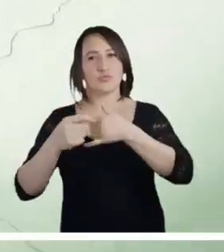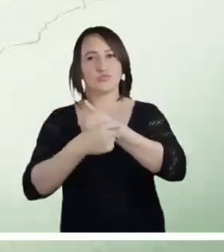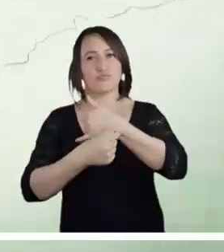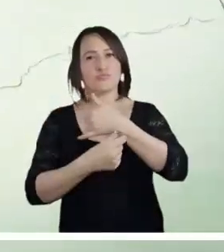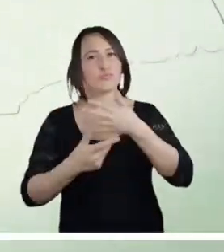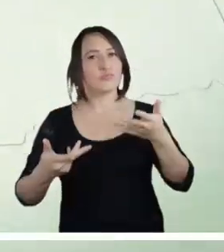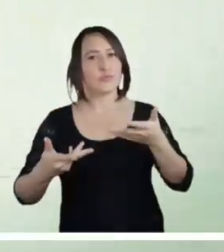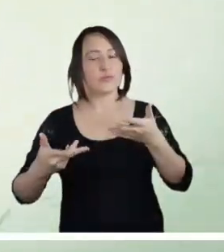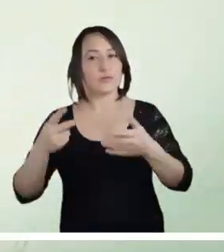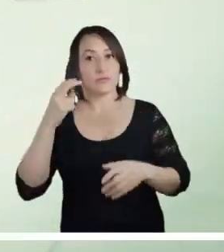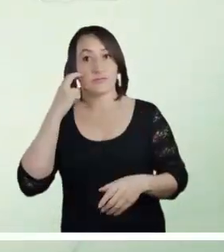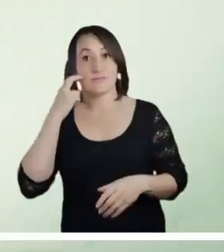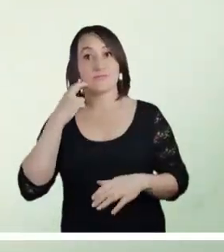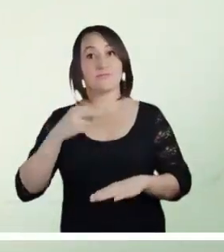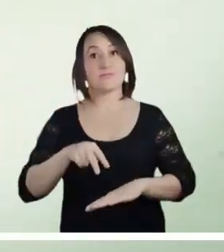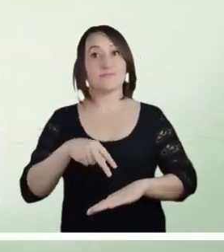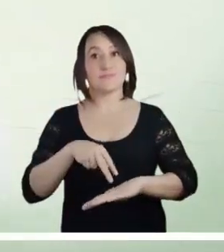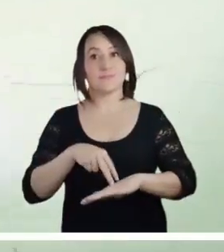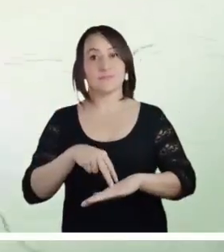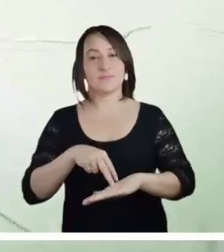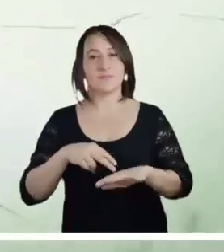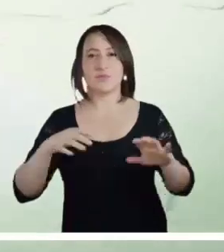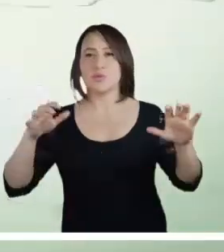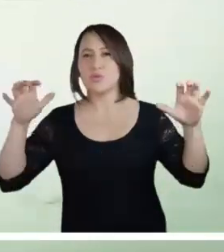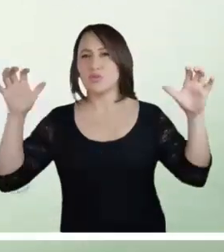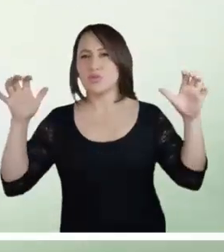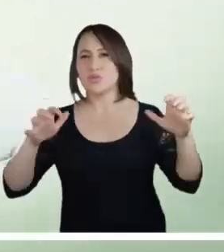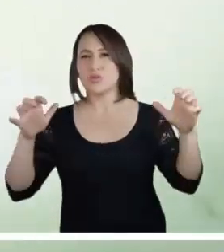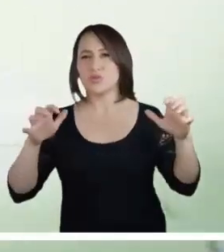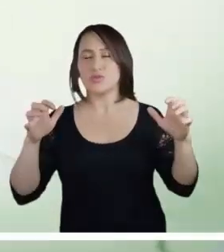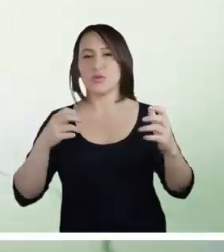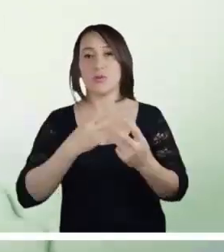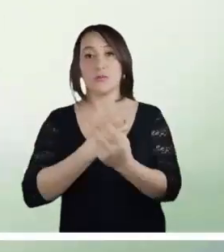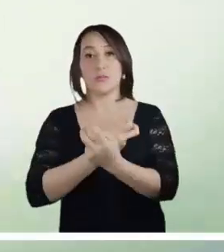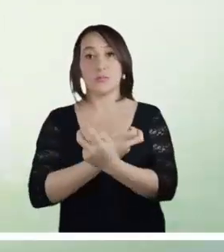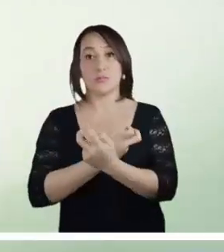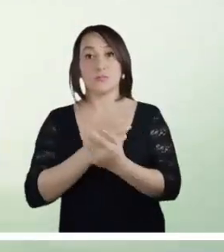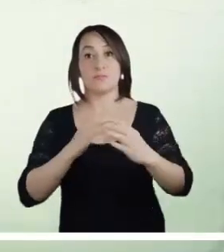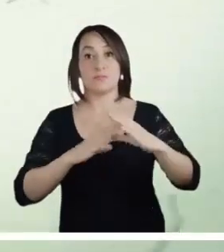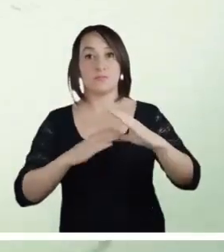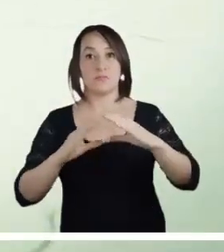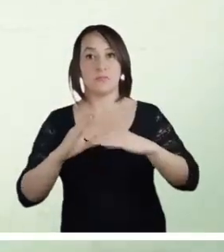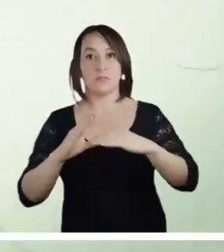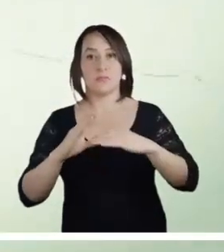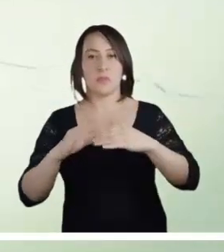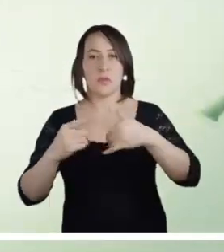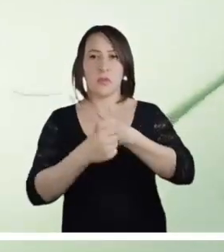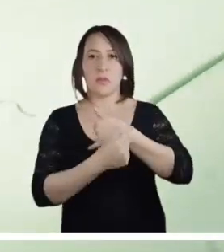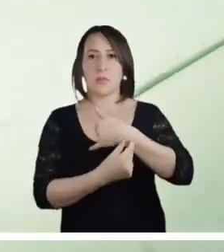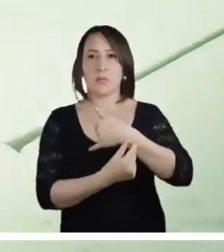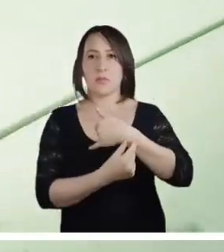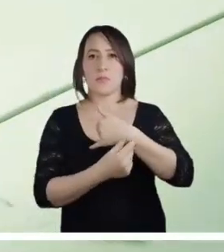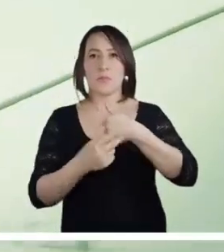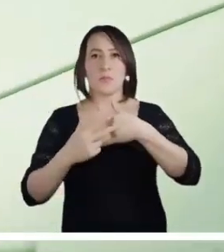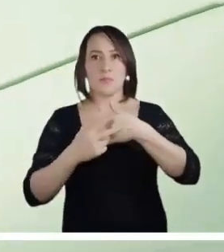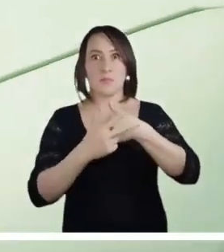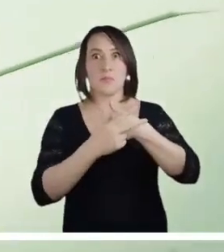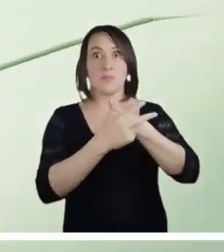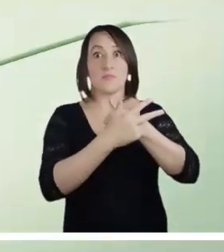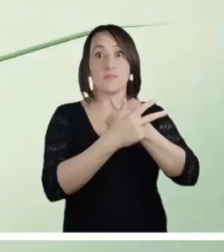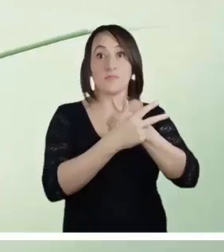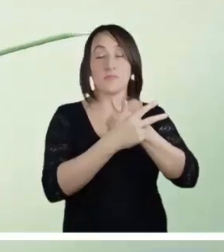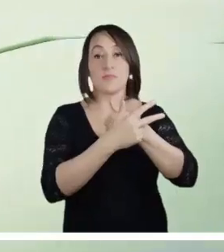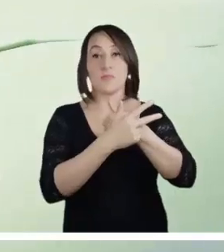sectores de Chocó y Nariño. Algunas precipitaciones fuertes se prevén en Huila y Cauca. Por lo demás, la región andina estará bajo